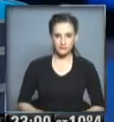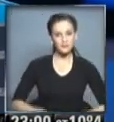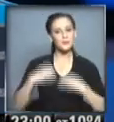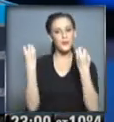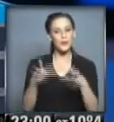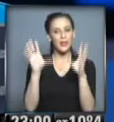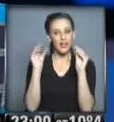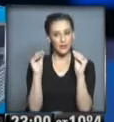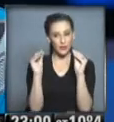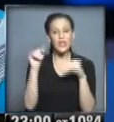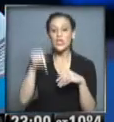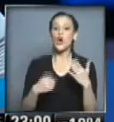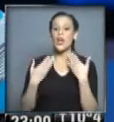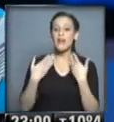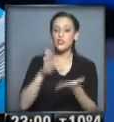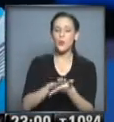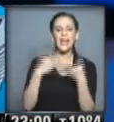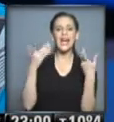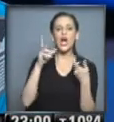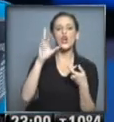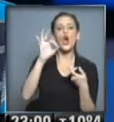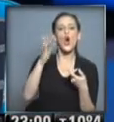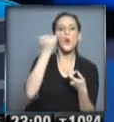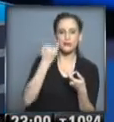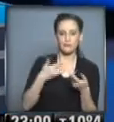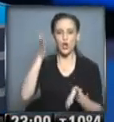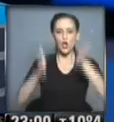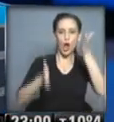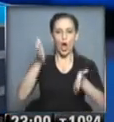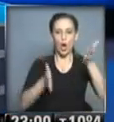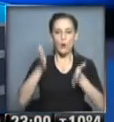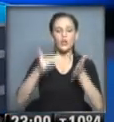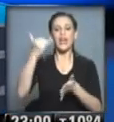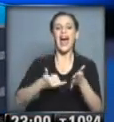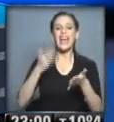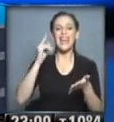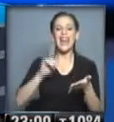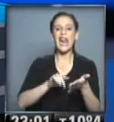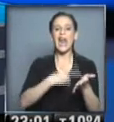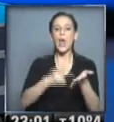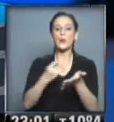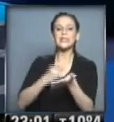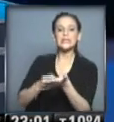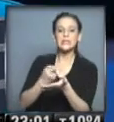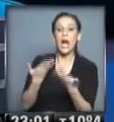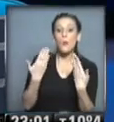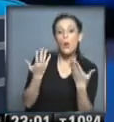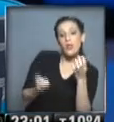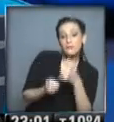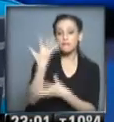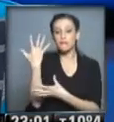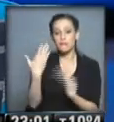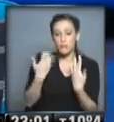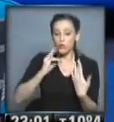noche vamos a estar hablando de robbie un robot japonés que tiene con una revista por entregas con un poco de paciencia se puede armar por